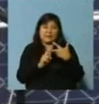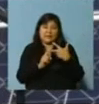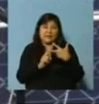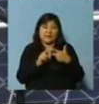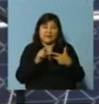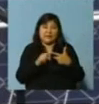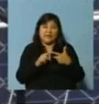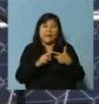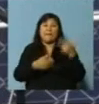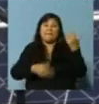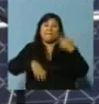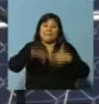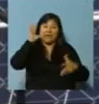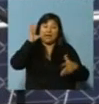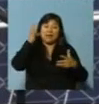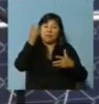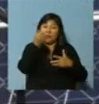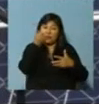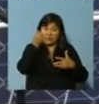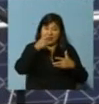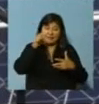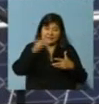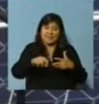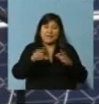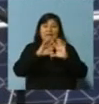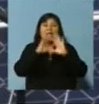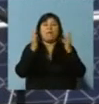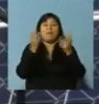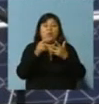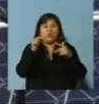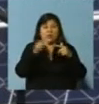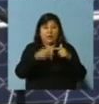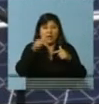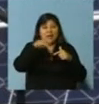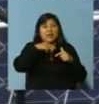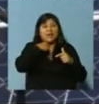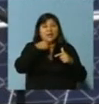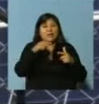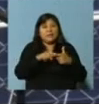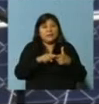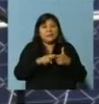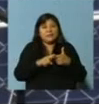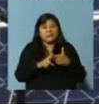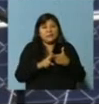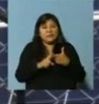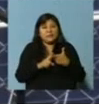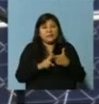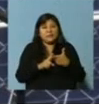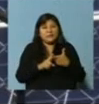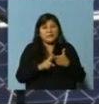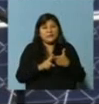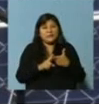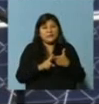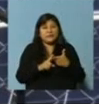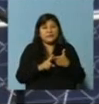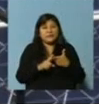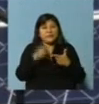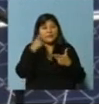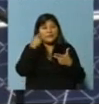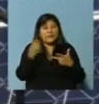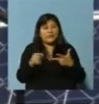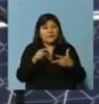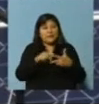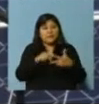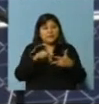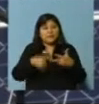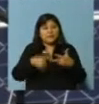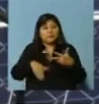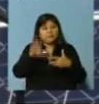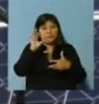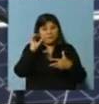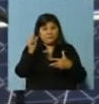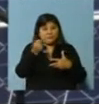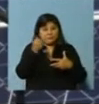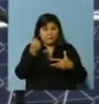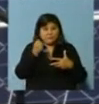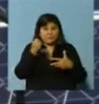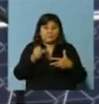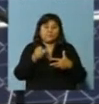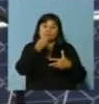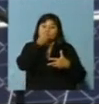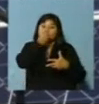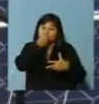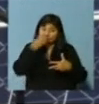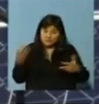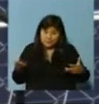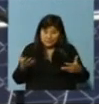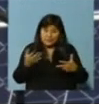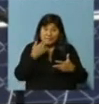uno de los puntos más importantes también del planeta. Por eso, la apuesta era a que no podía ser con